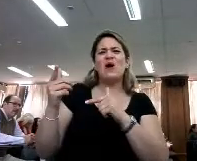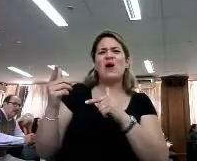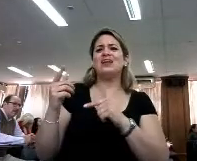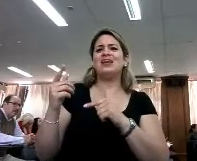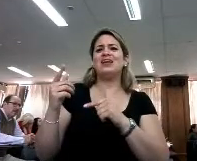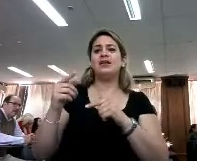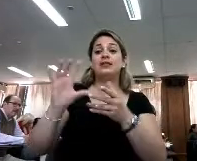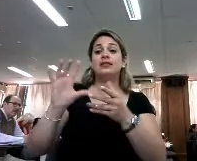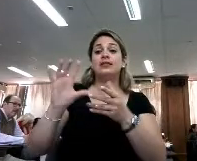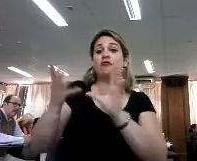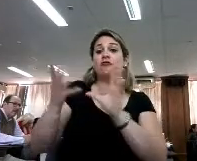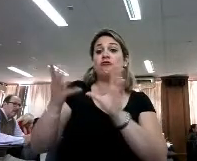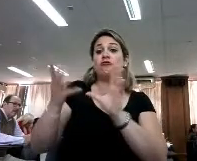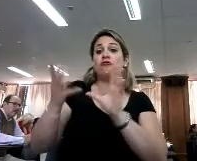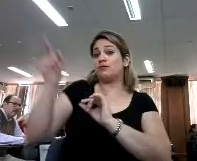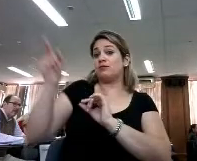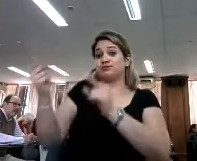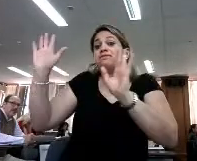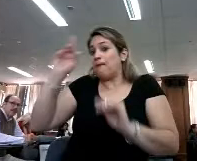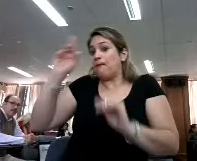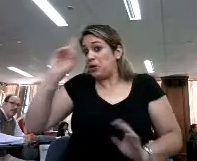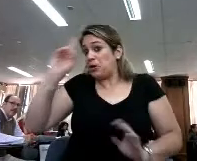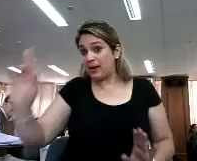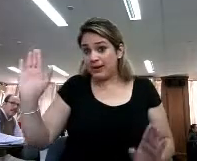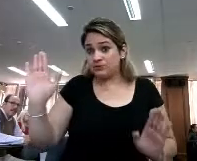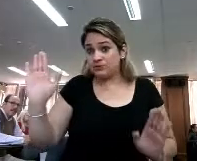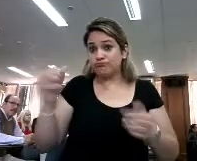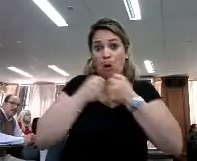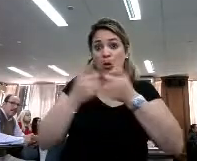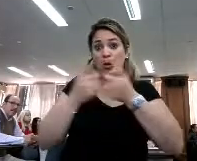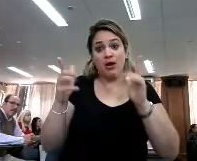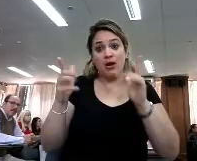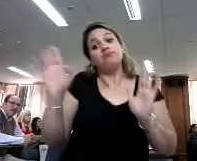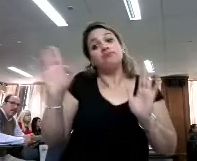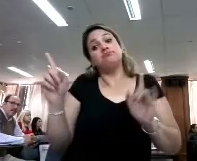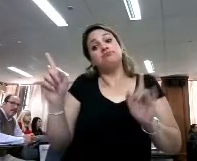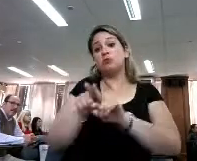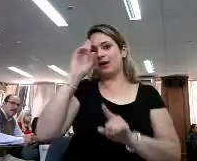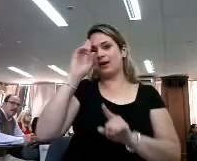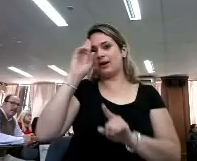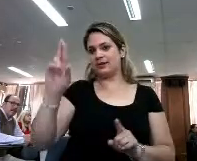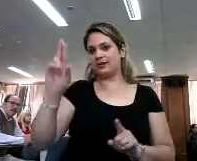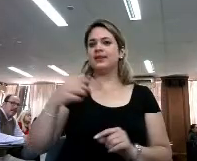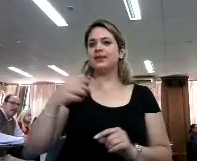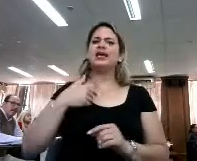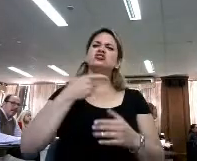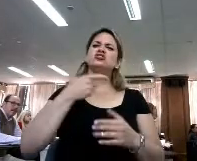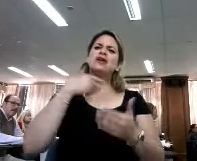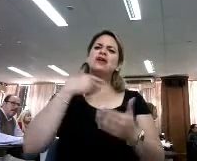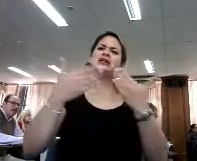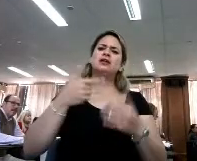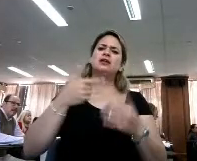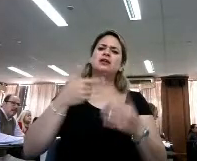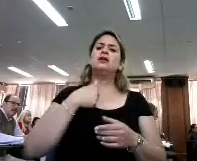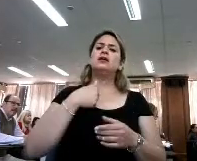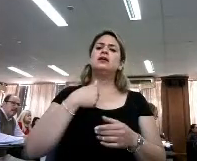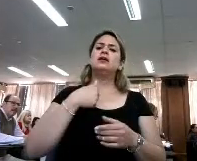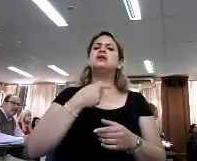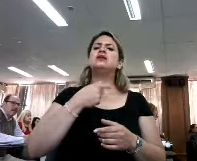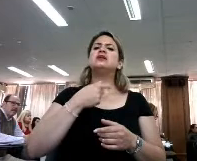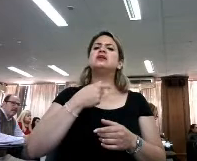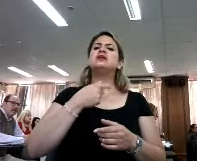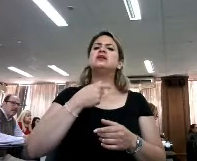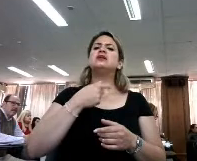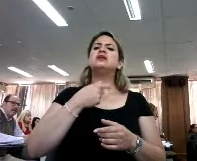otra posición, pero más que una charla magistral, quisiera que me interrumpieran mucho, para